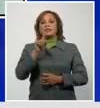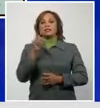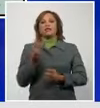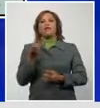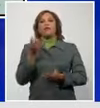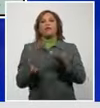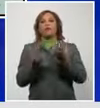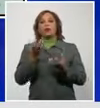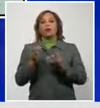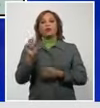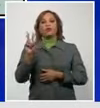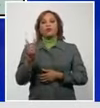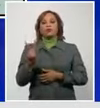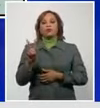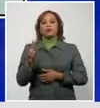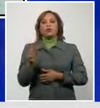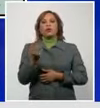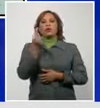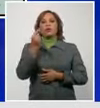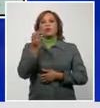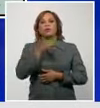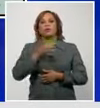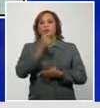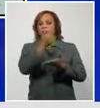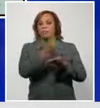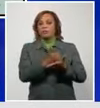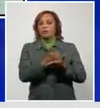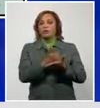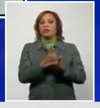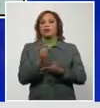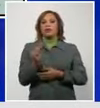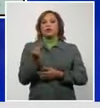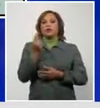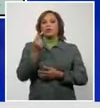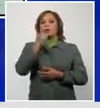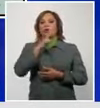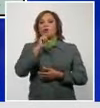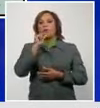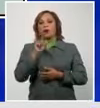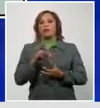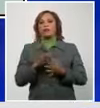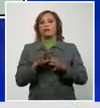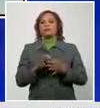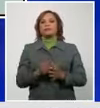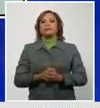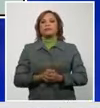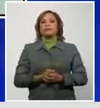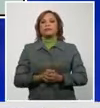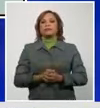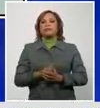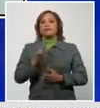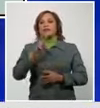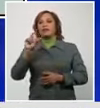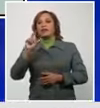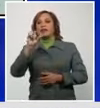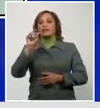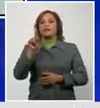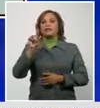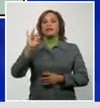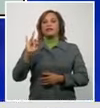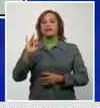casos, 1 del municipio Cienfuegos y 1 de Aguada, Villa Clara 17, 11 de Santa